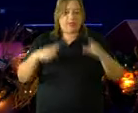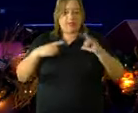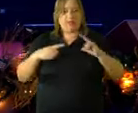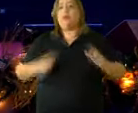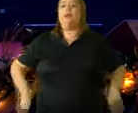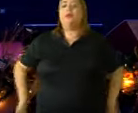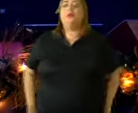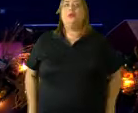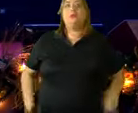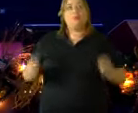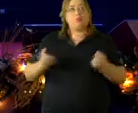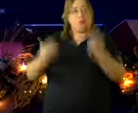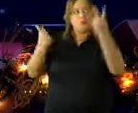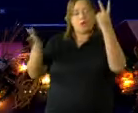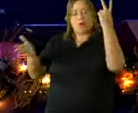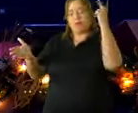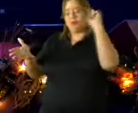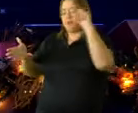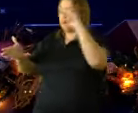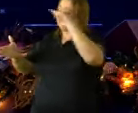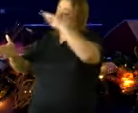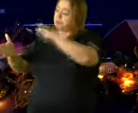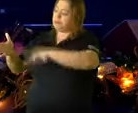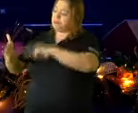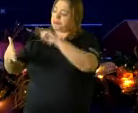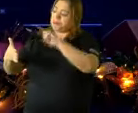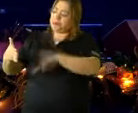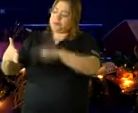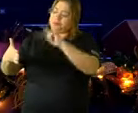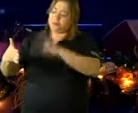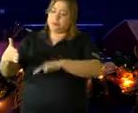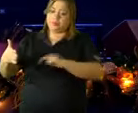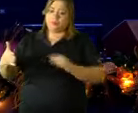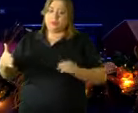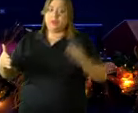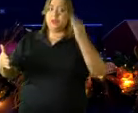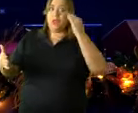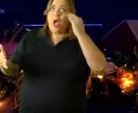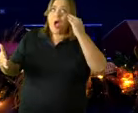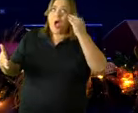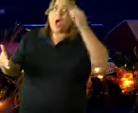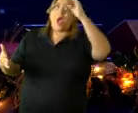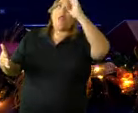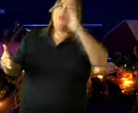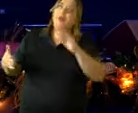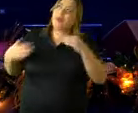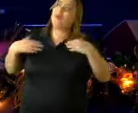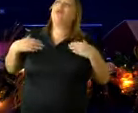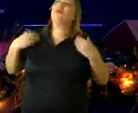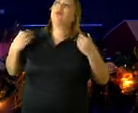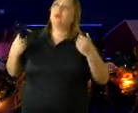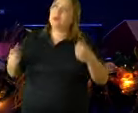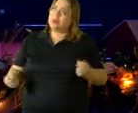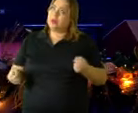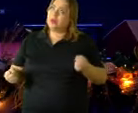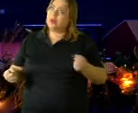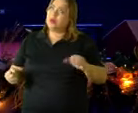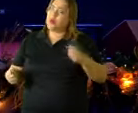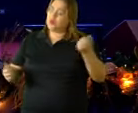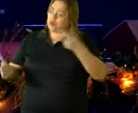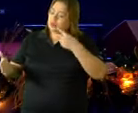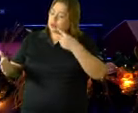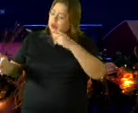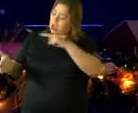Muchos leen la Biblia que sana. Saben que Dios sana. Otros la leen y dicen, mira,